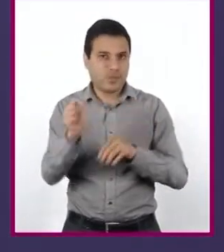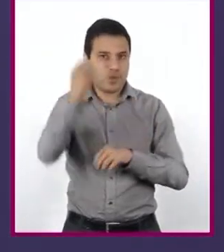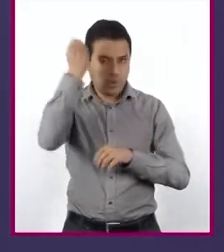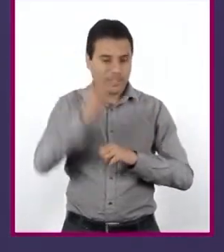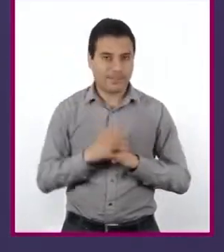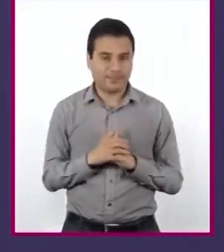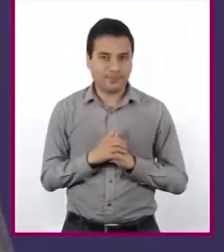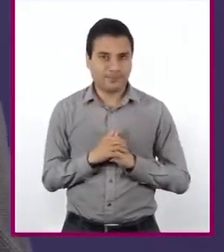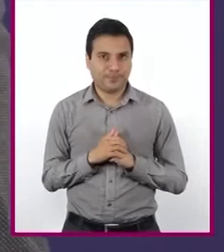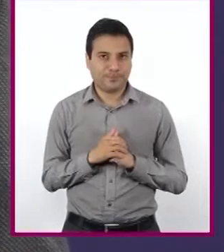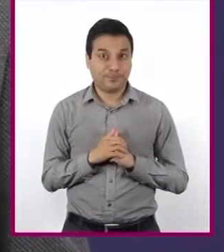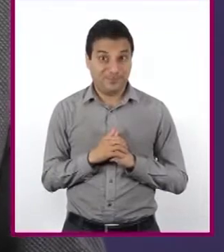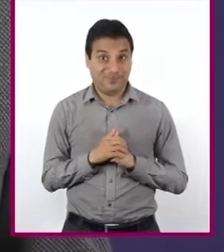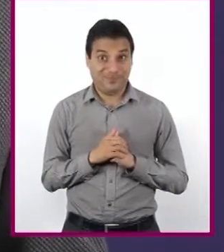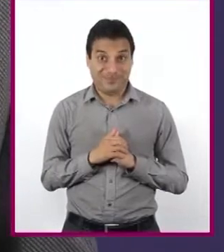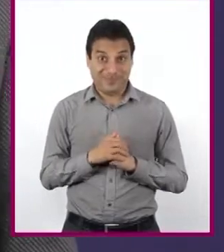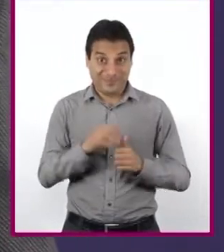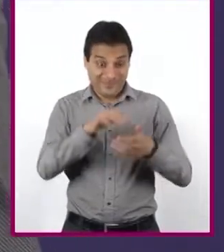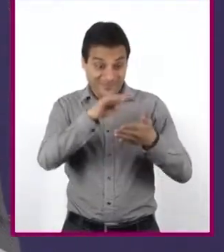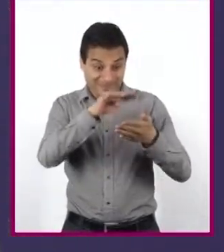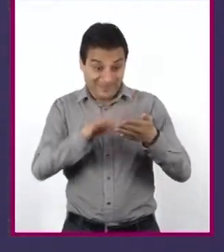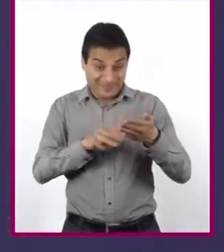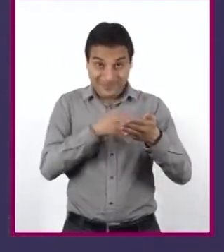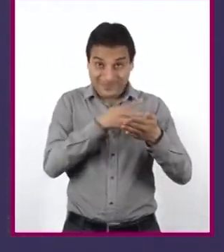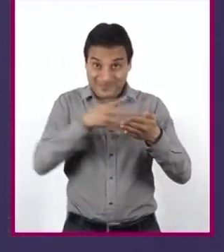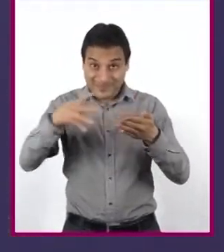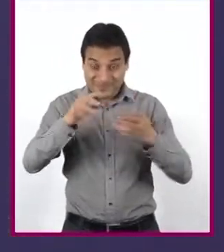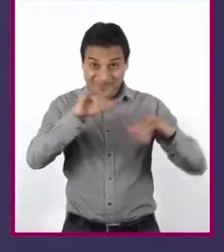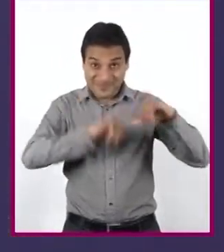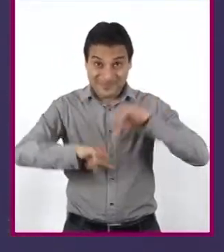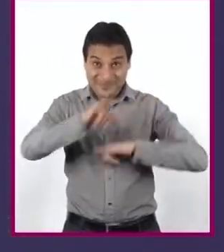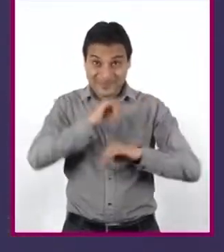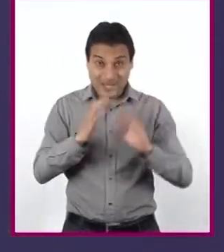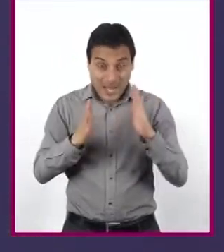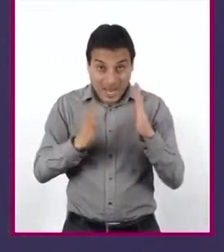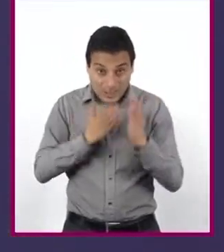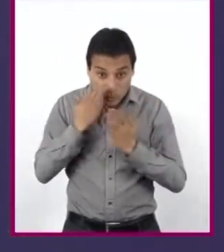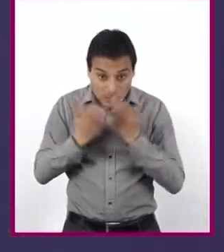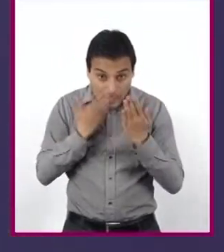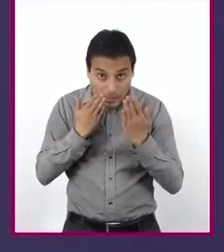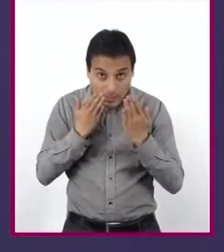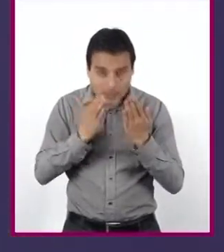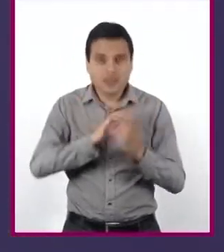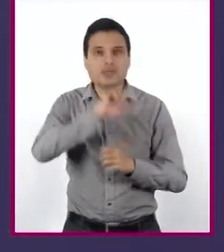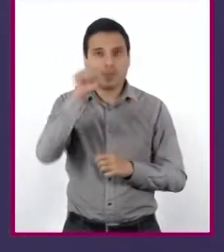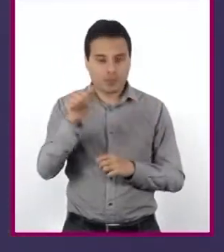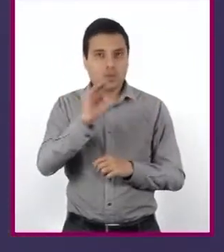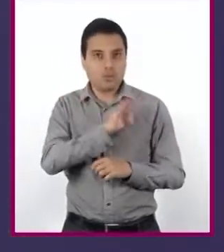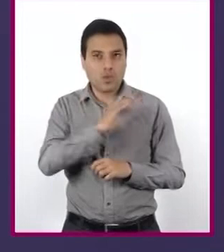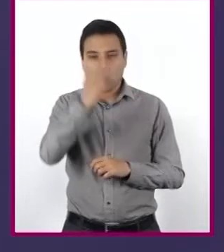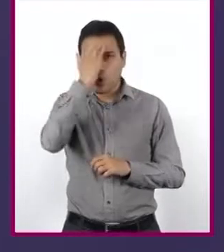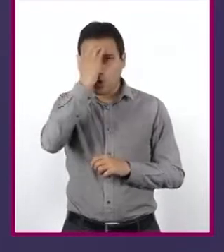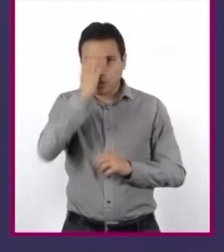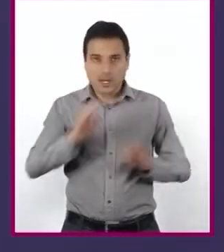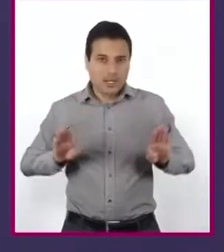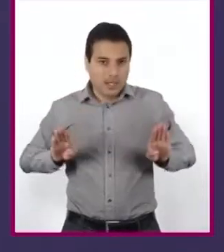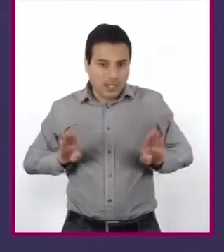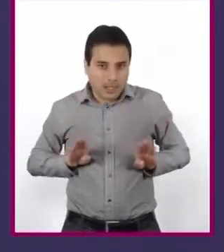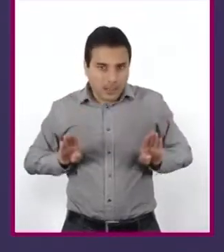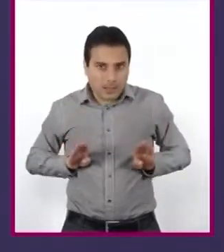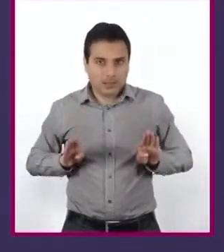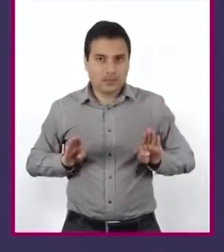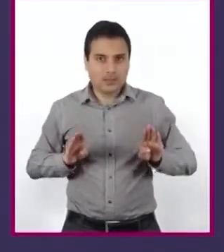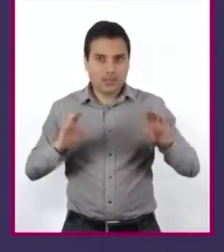maravilloso del estudio de los elementos químicos es que nos permiten entender y predecir su comportamiento y sus